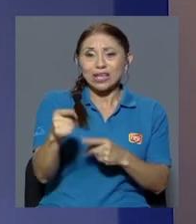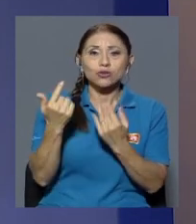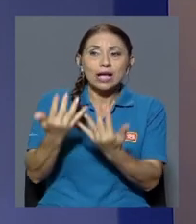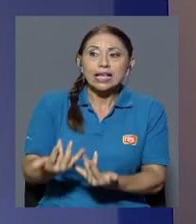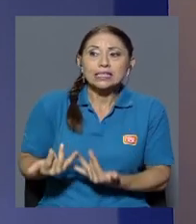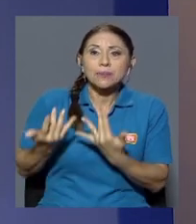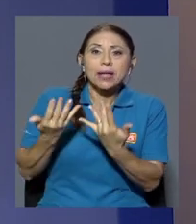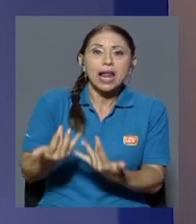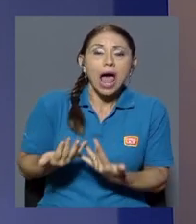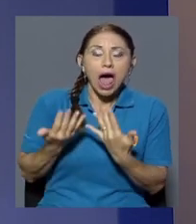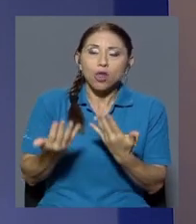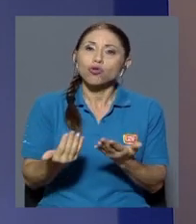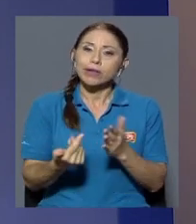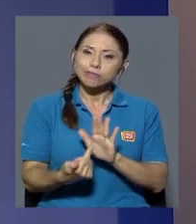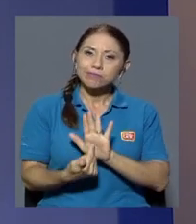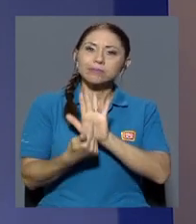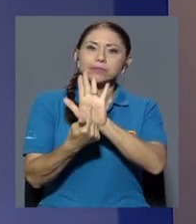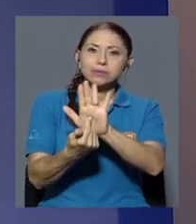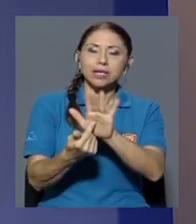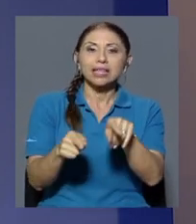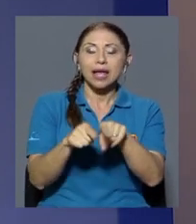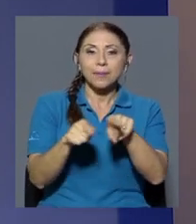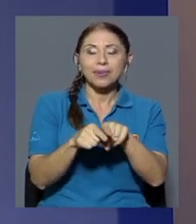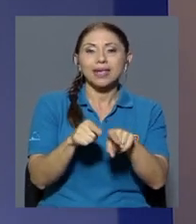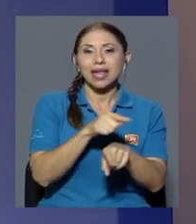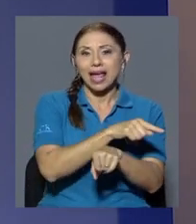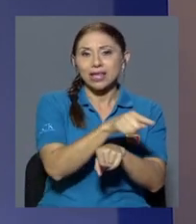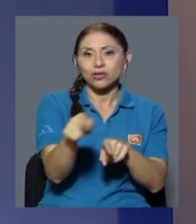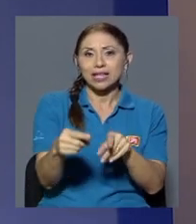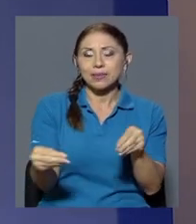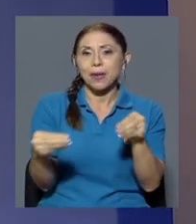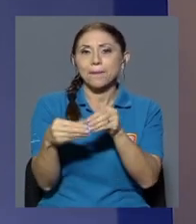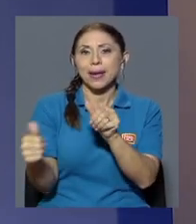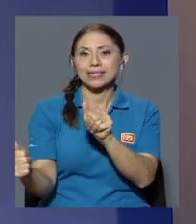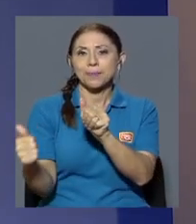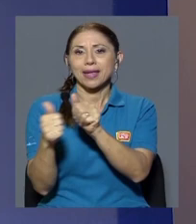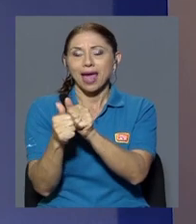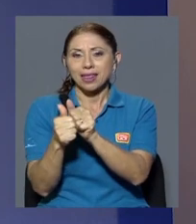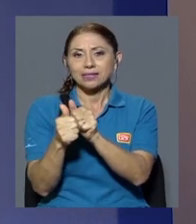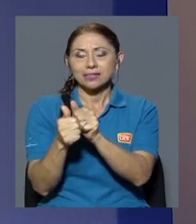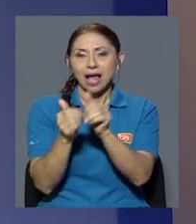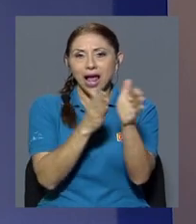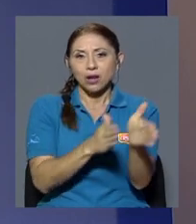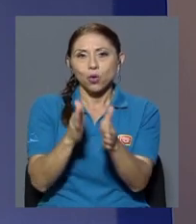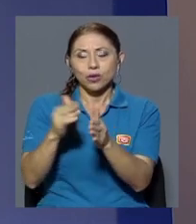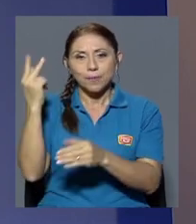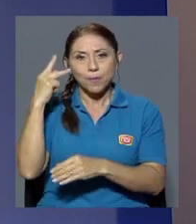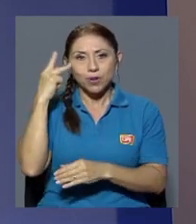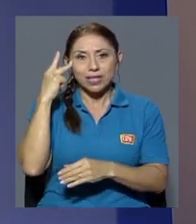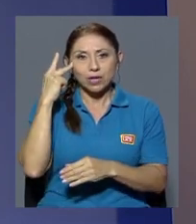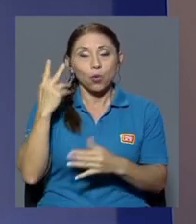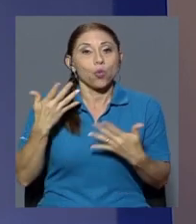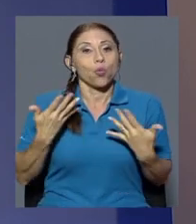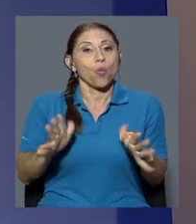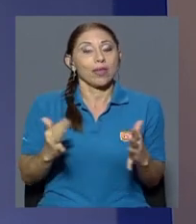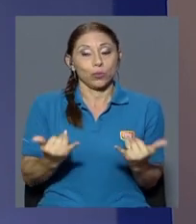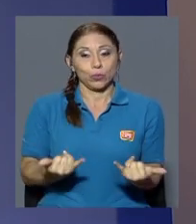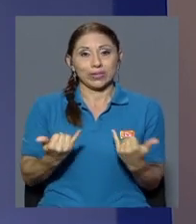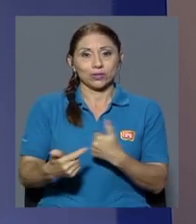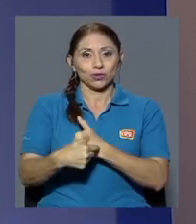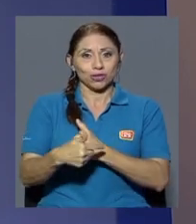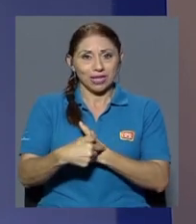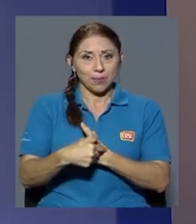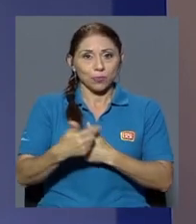reivindicación y sobre todo porque han estado más apegadas al orden político cuando en estos tiempos cada vez